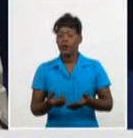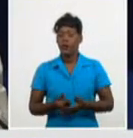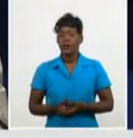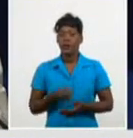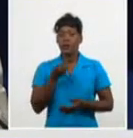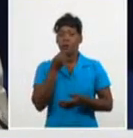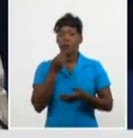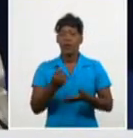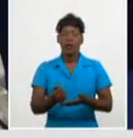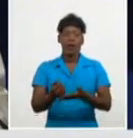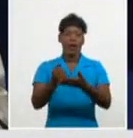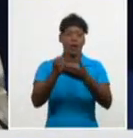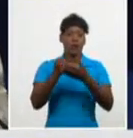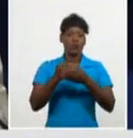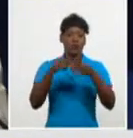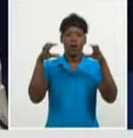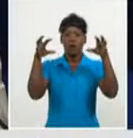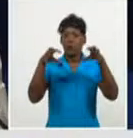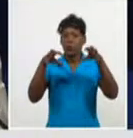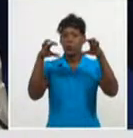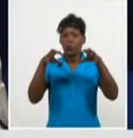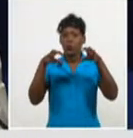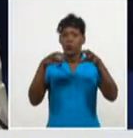favorecen porque arrastran los virus.